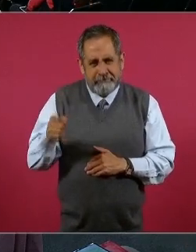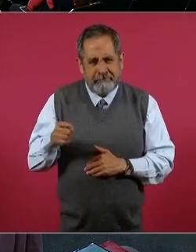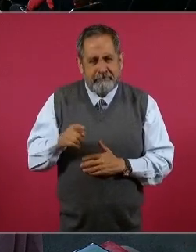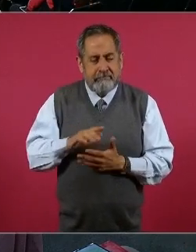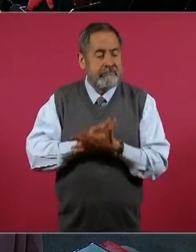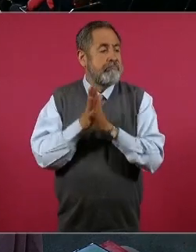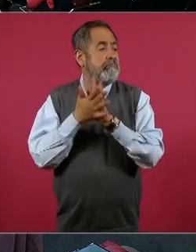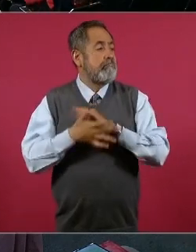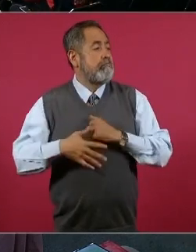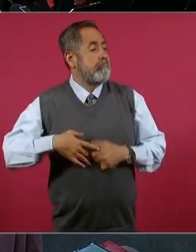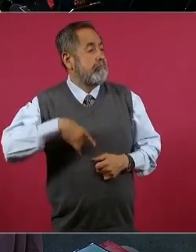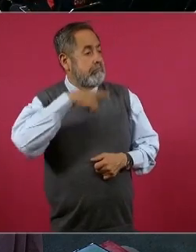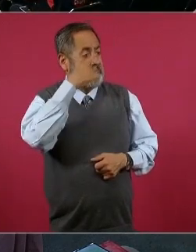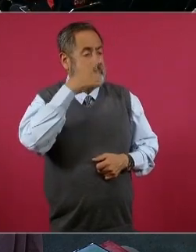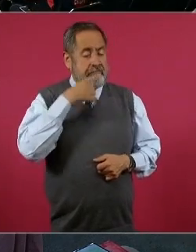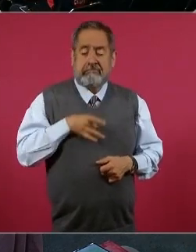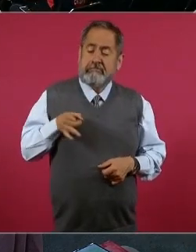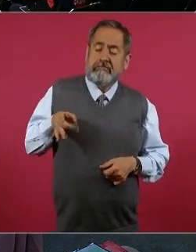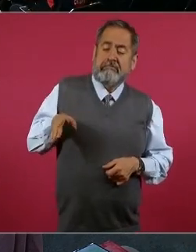ladinos,